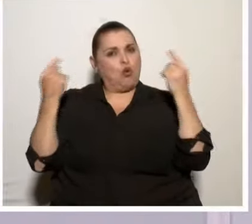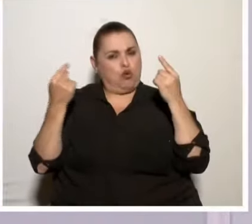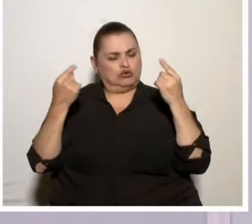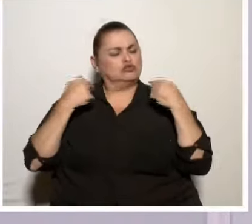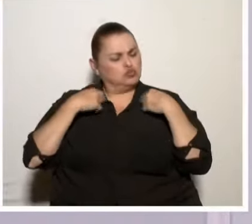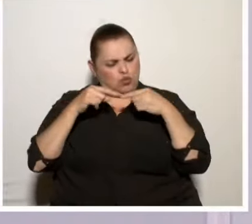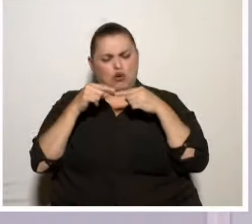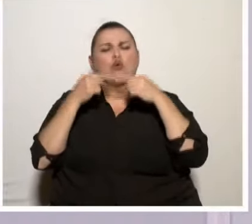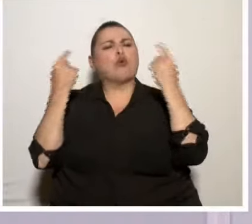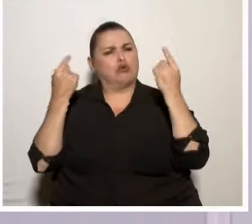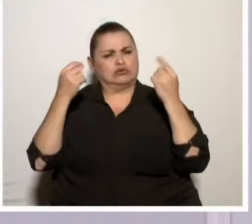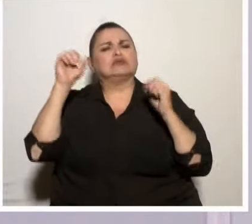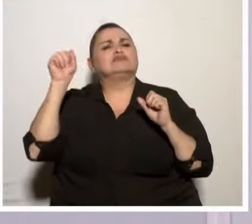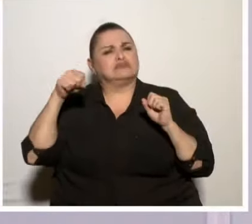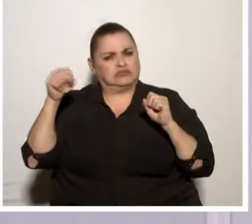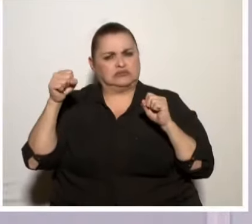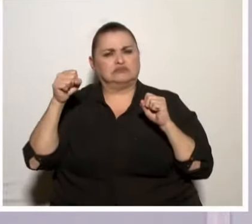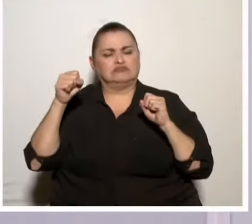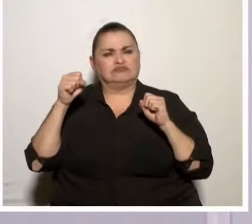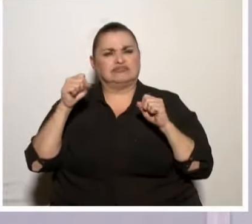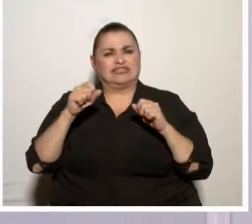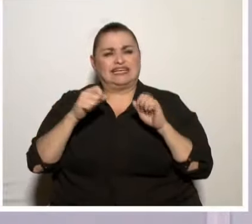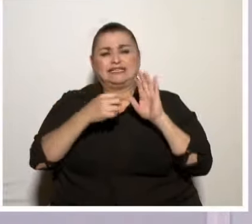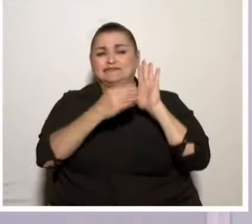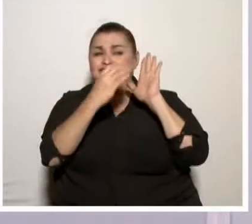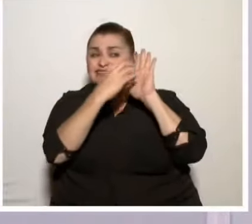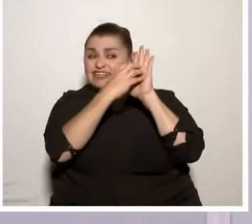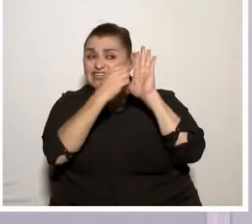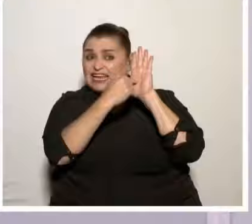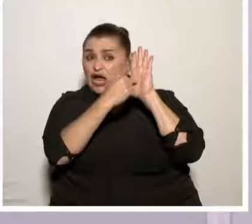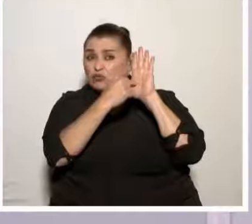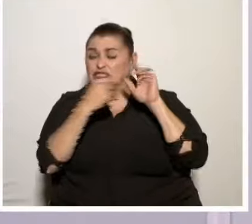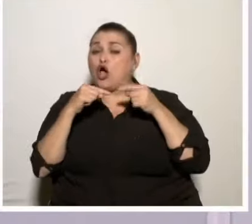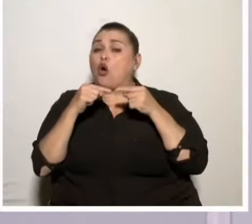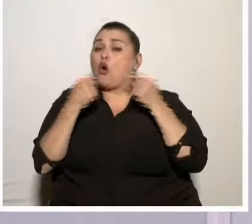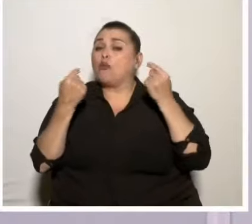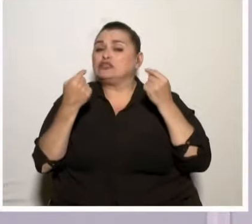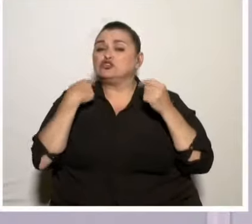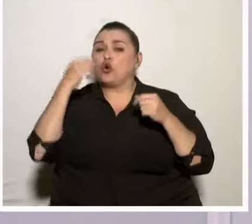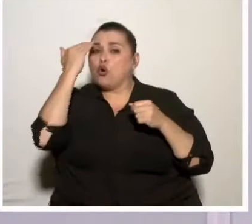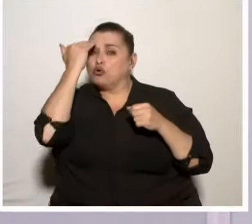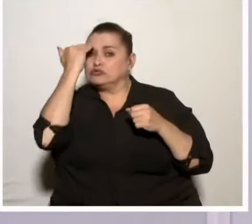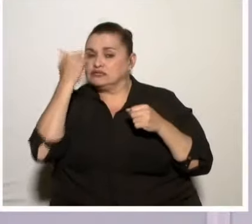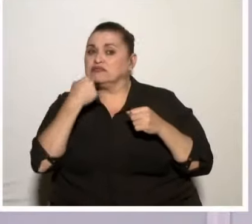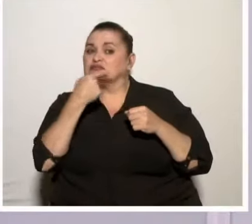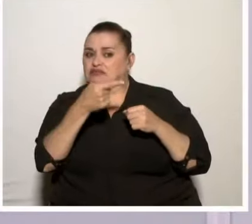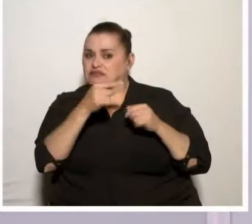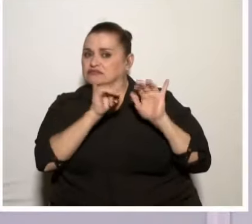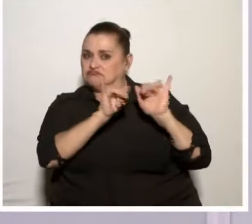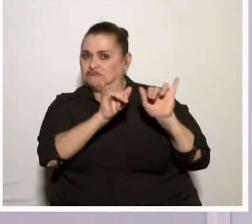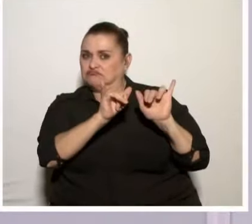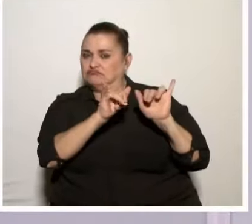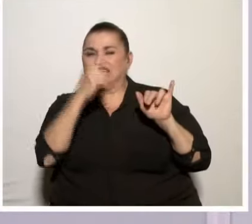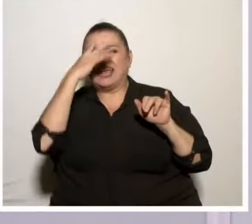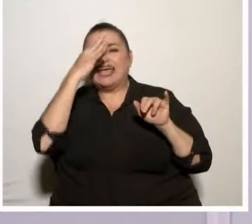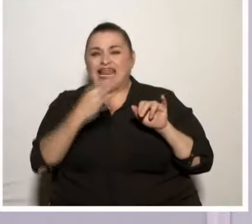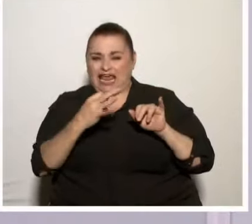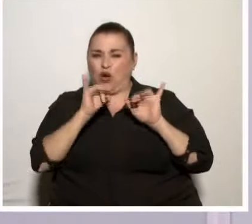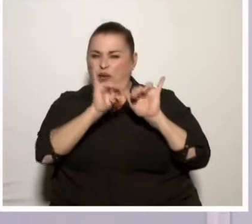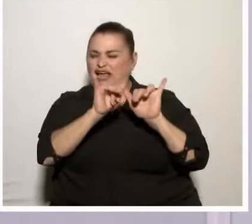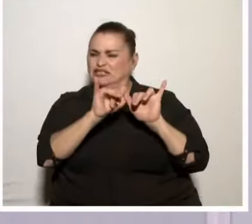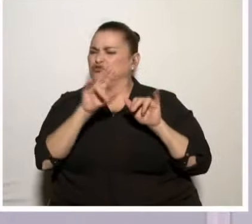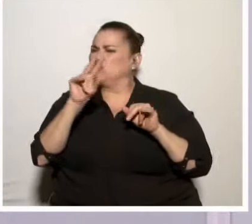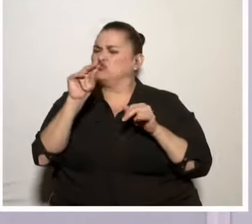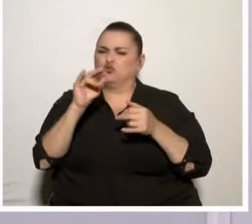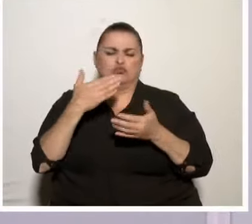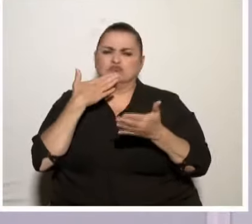en contra de la cláusula de objeción de conciencia que ahí está, y creo que es una